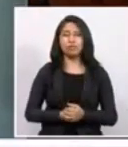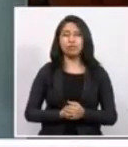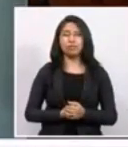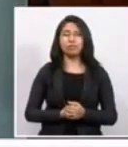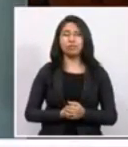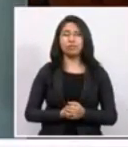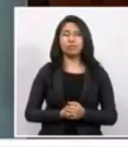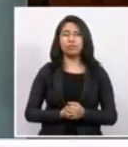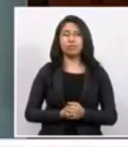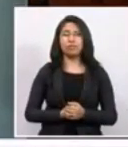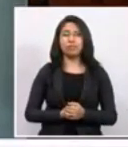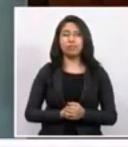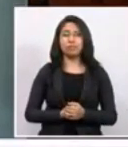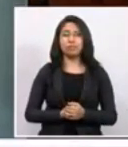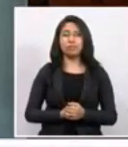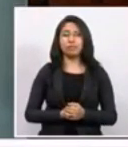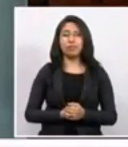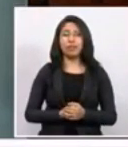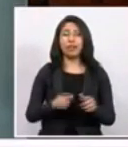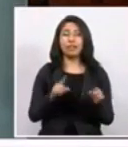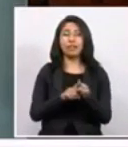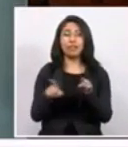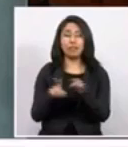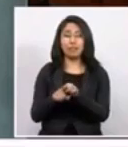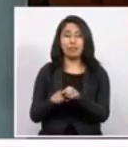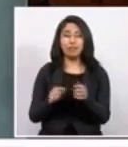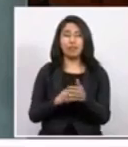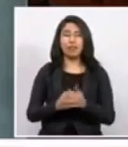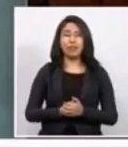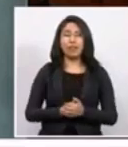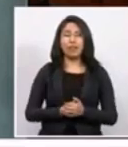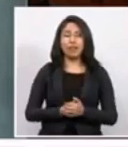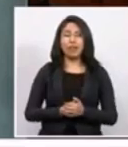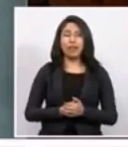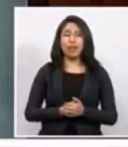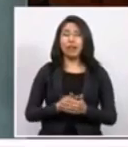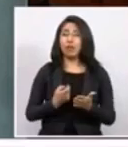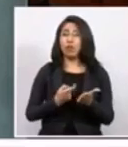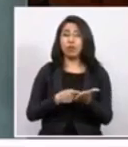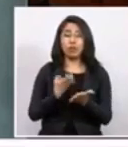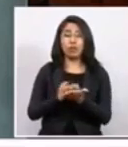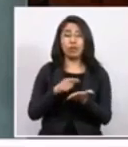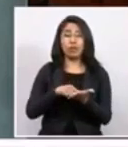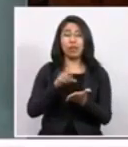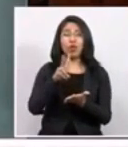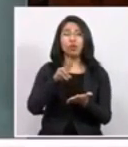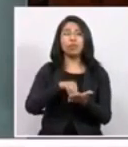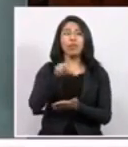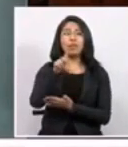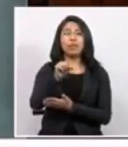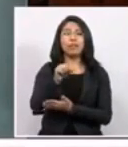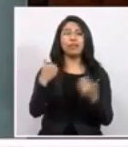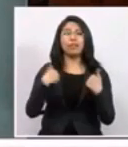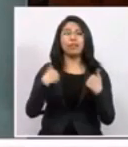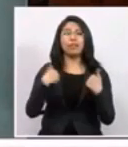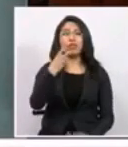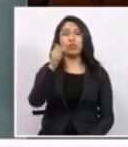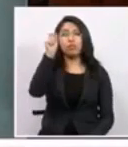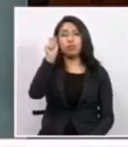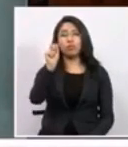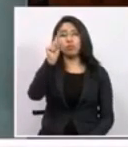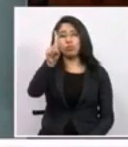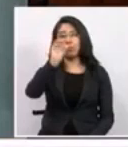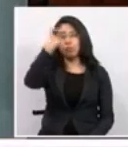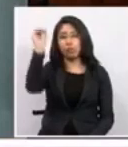modo, el déficit fiscal programado para la gestión 2020 alcanza al